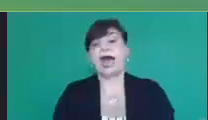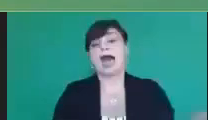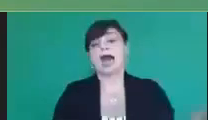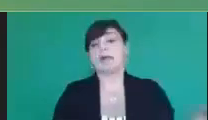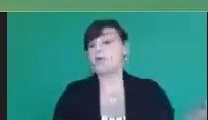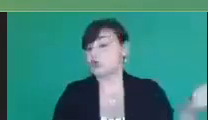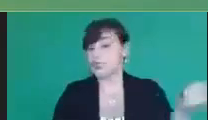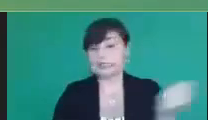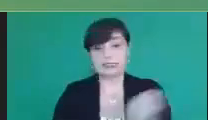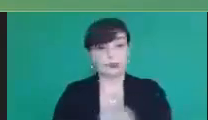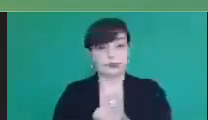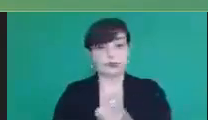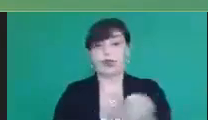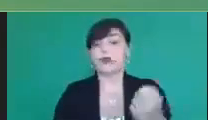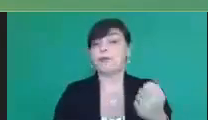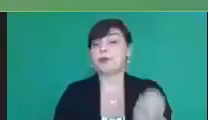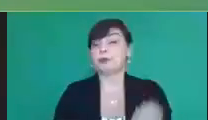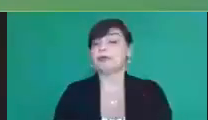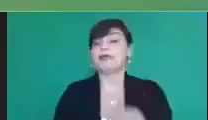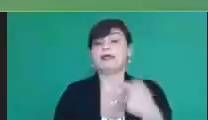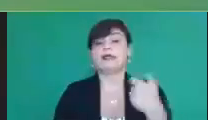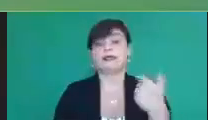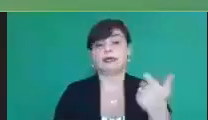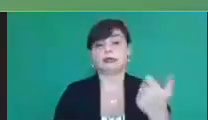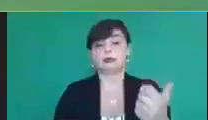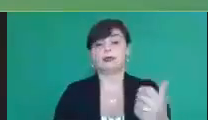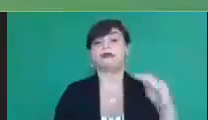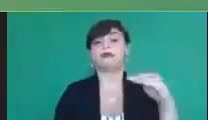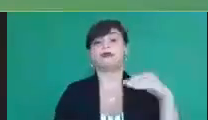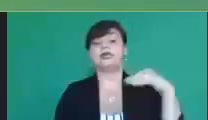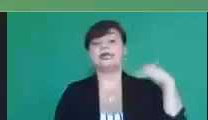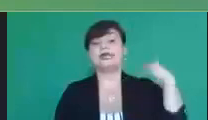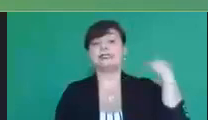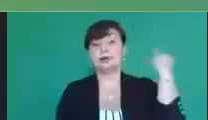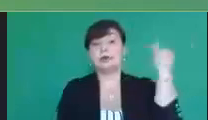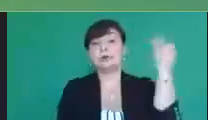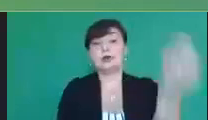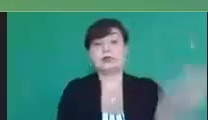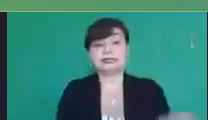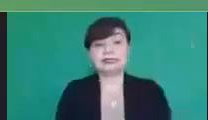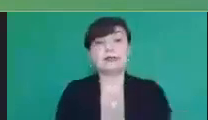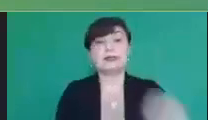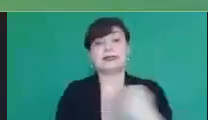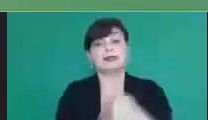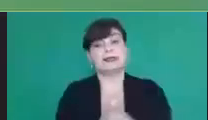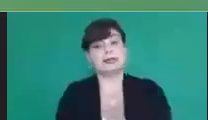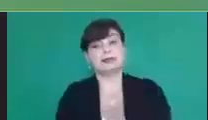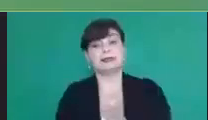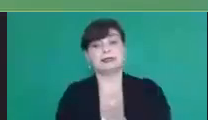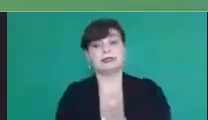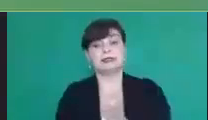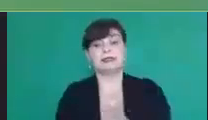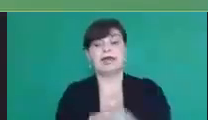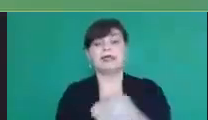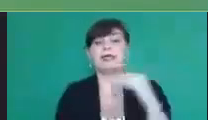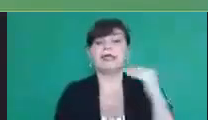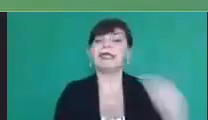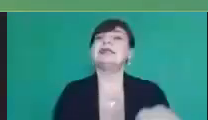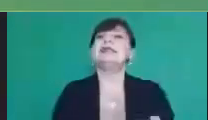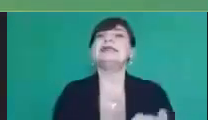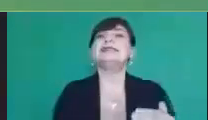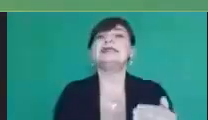a muchísimos reportes de la literatura donde están por encima de este porcentaje. ¿Qué